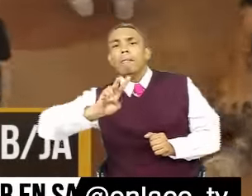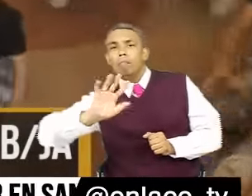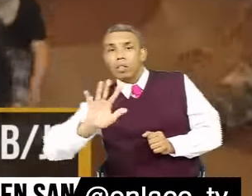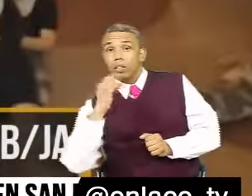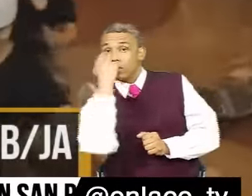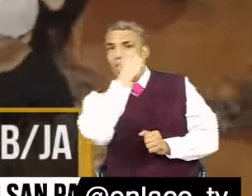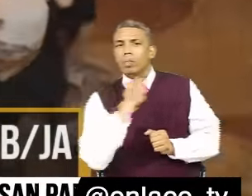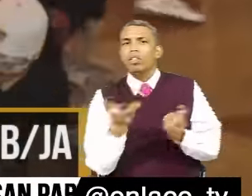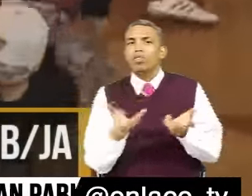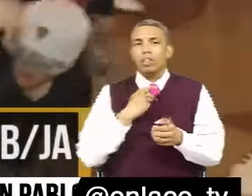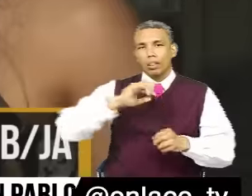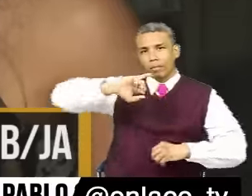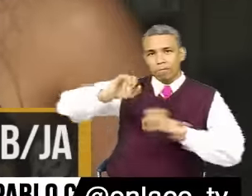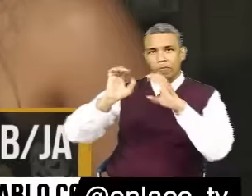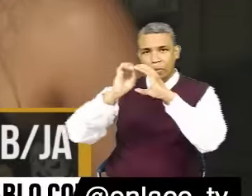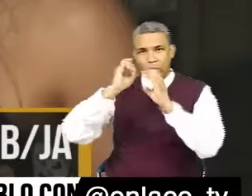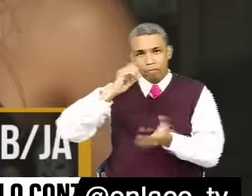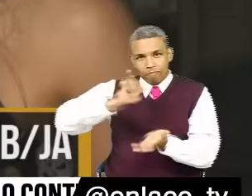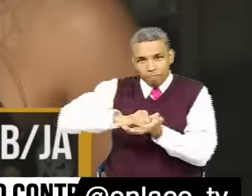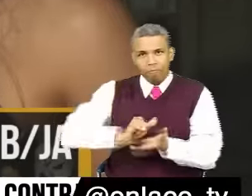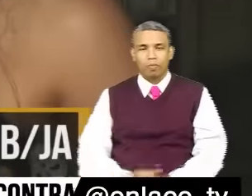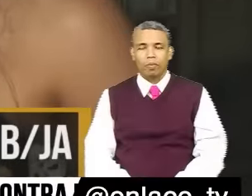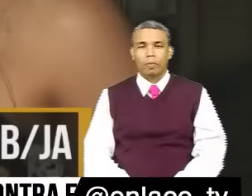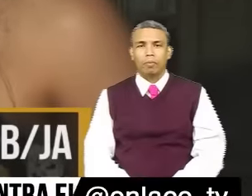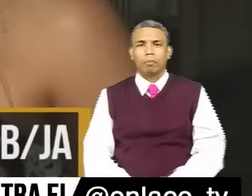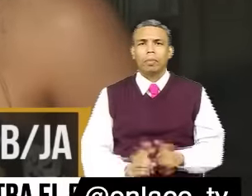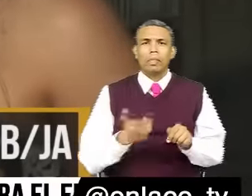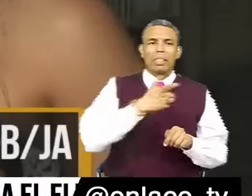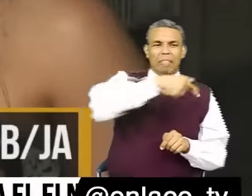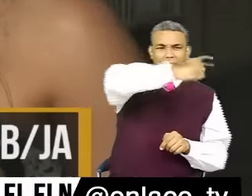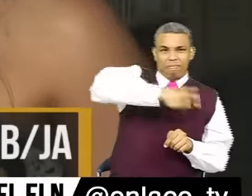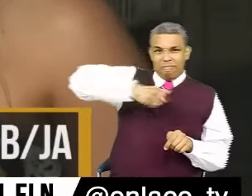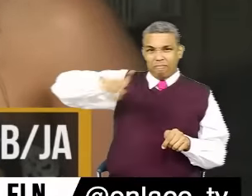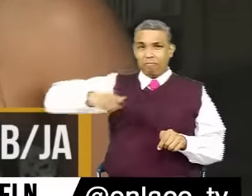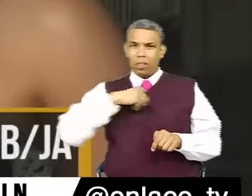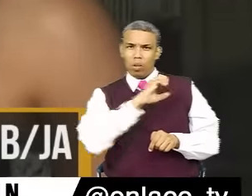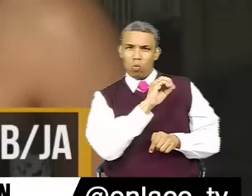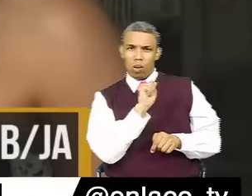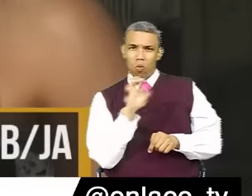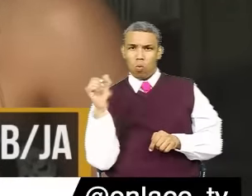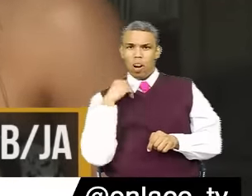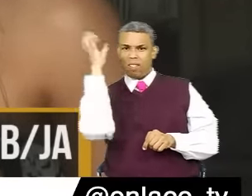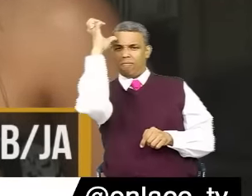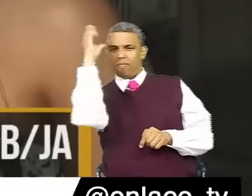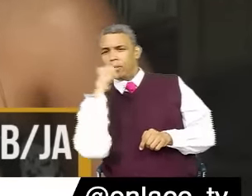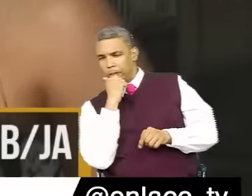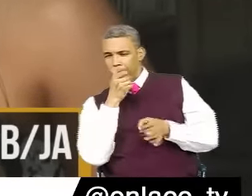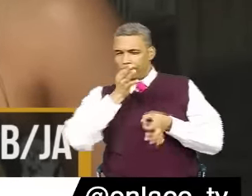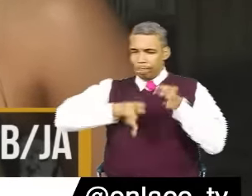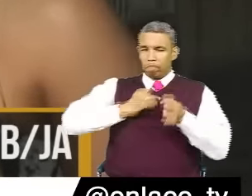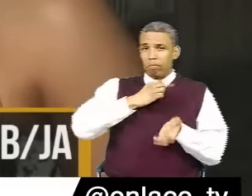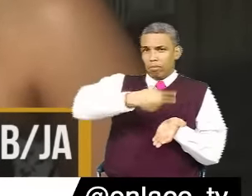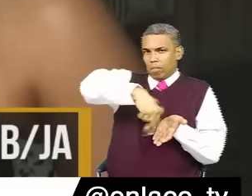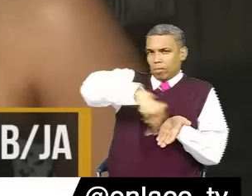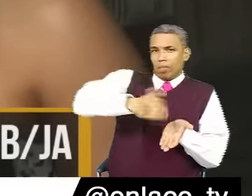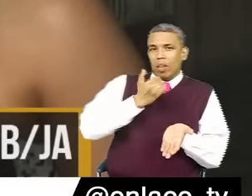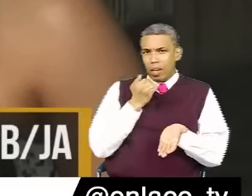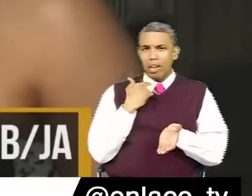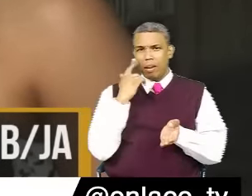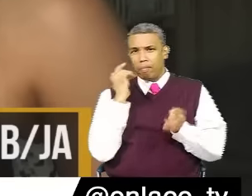Comercial San Silvestre. Tenemos estos jurados que vienen de talla nacional e internacional, vamos a traer uno de los mejores bailarines en danza urbana a